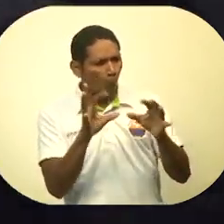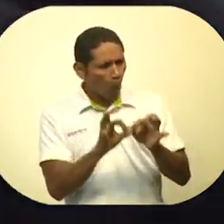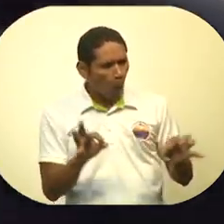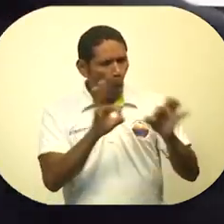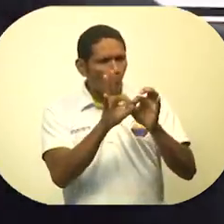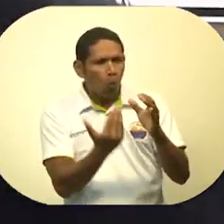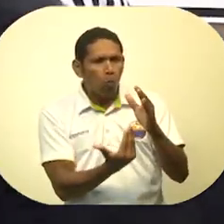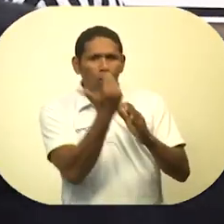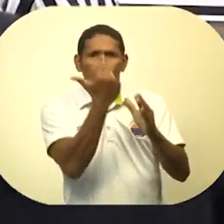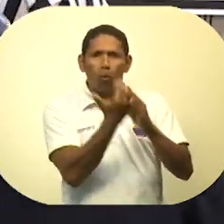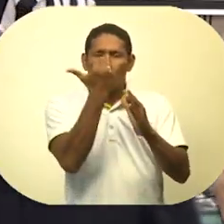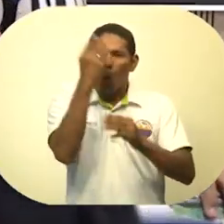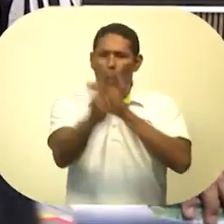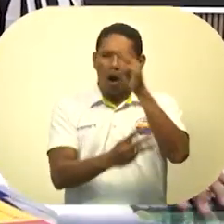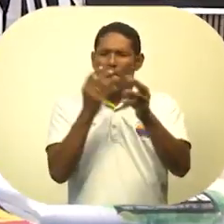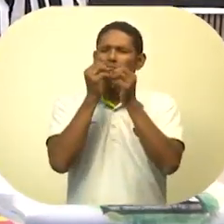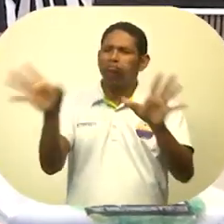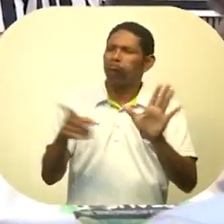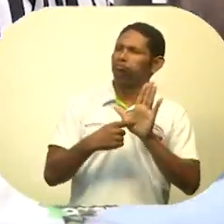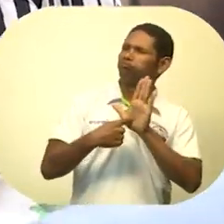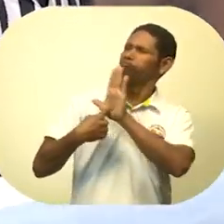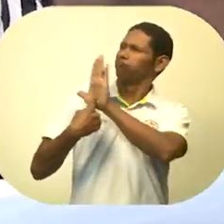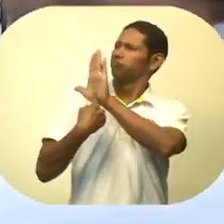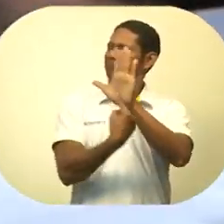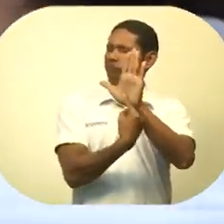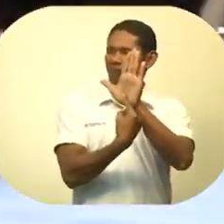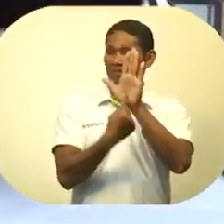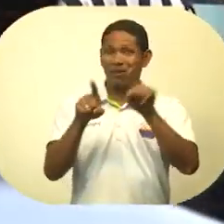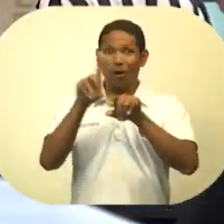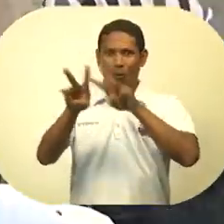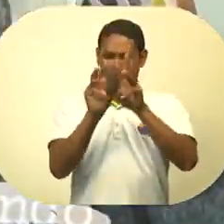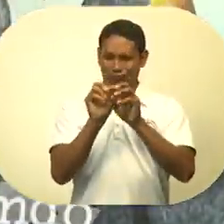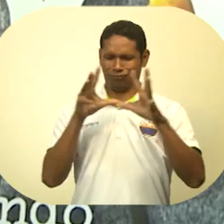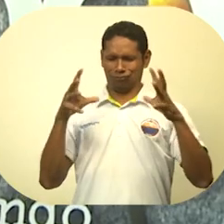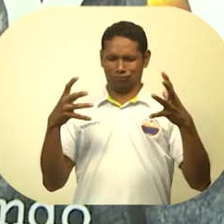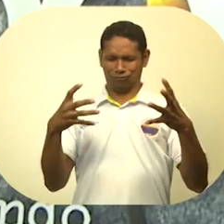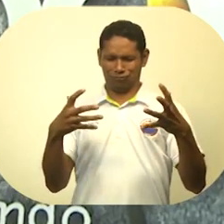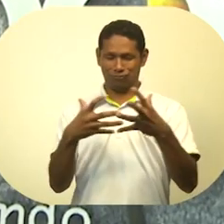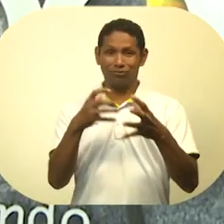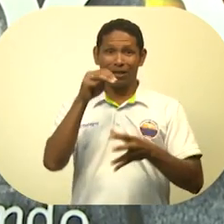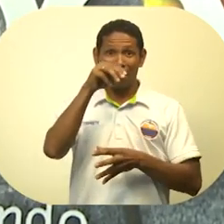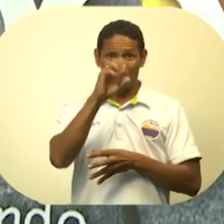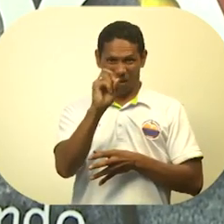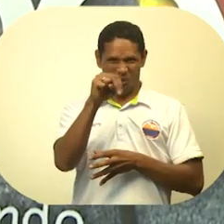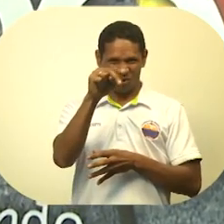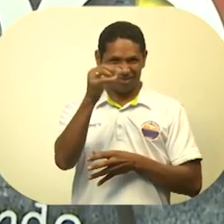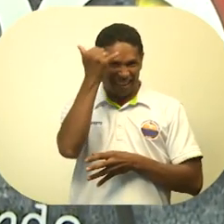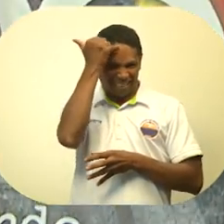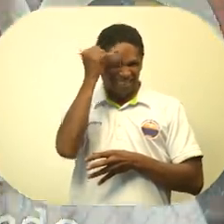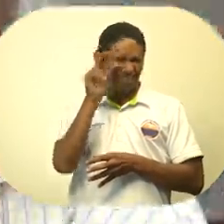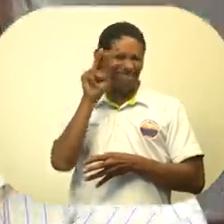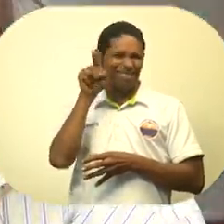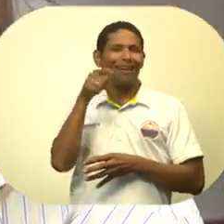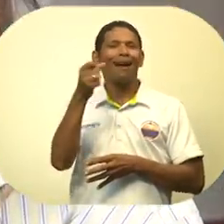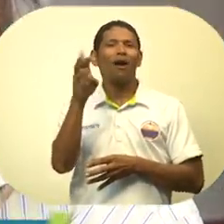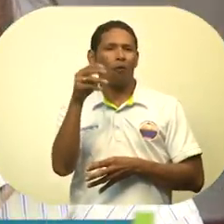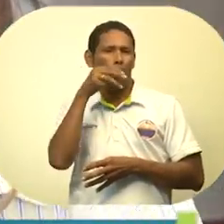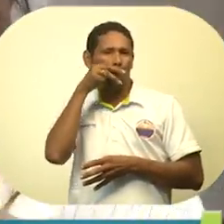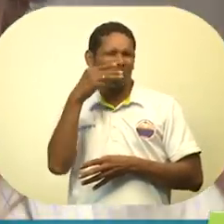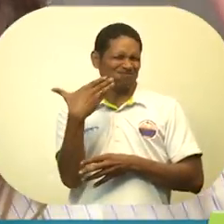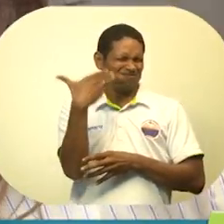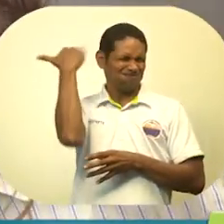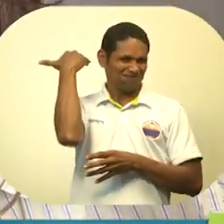lo que podrá surgir para impregnar al mundo de este universo mágico y las narrativas Macondo que creó Gabo. Y que